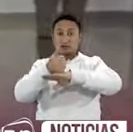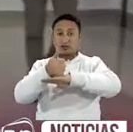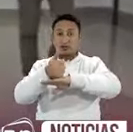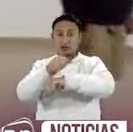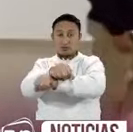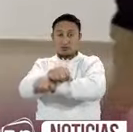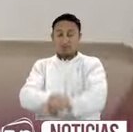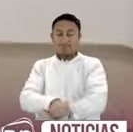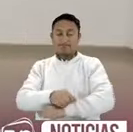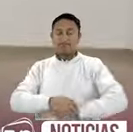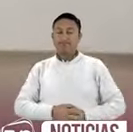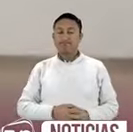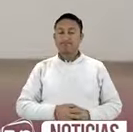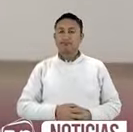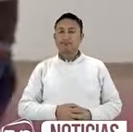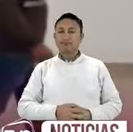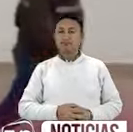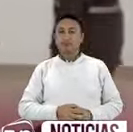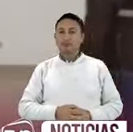justicia.